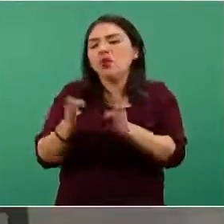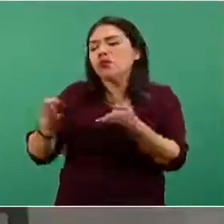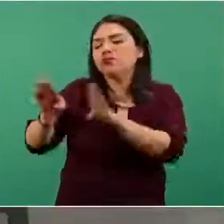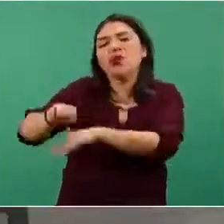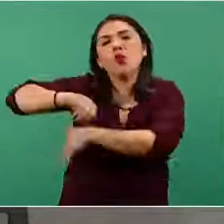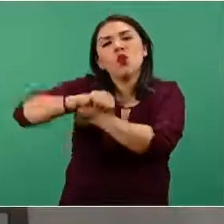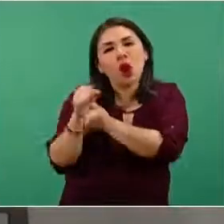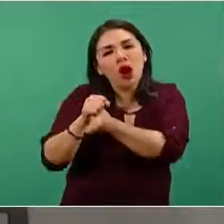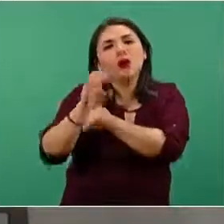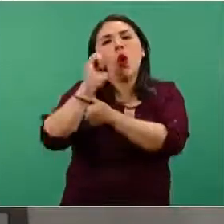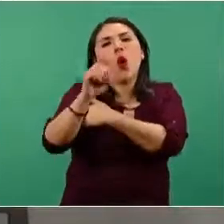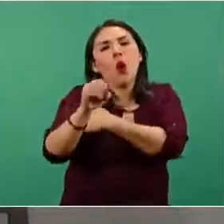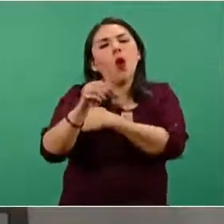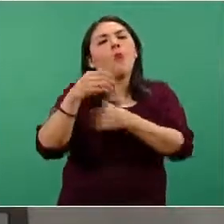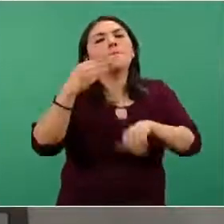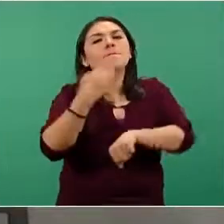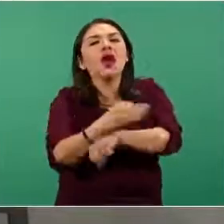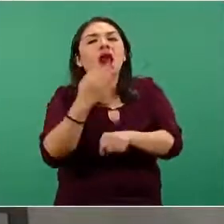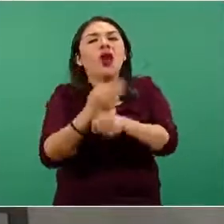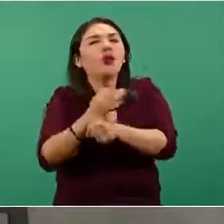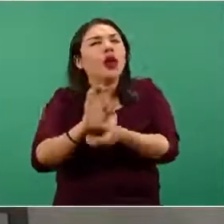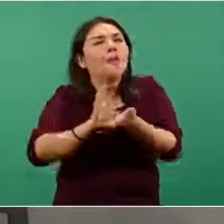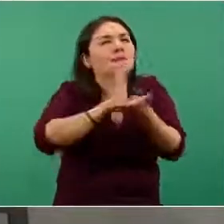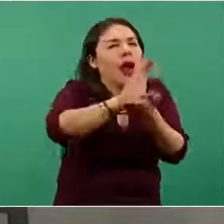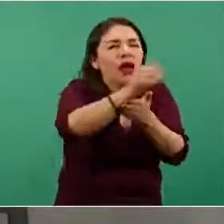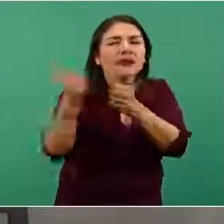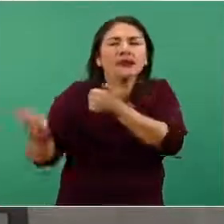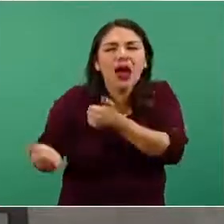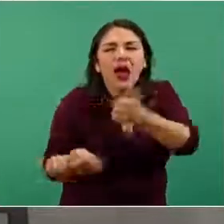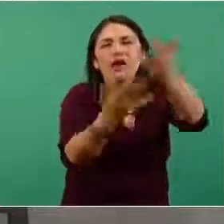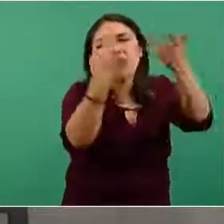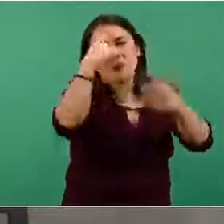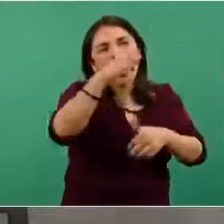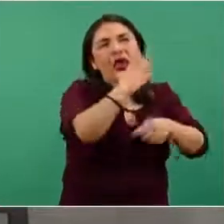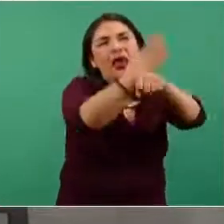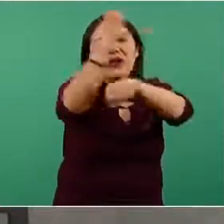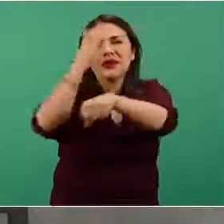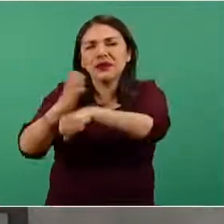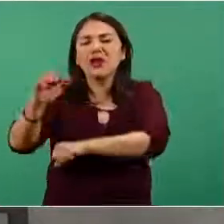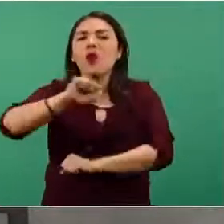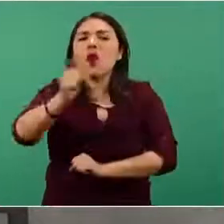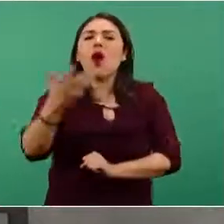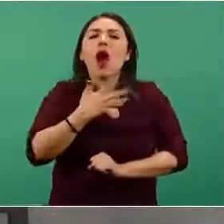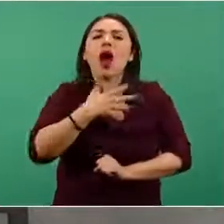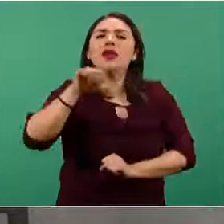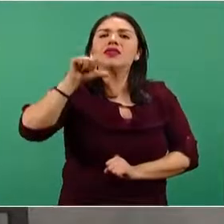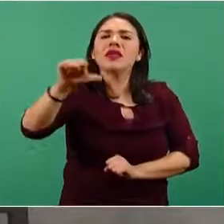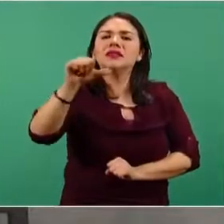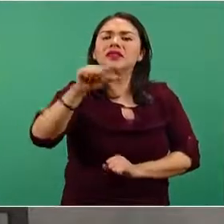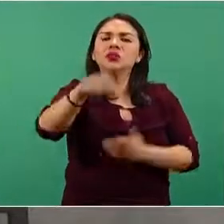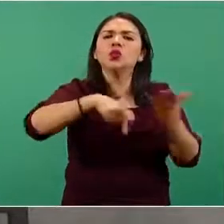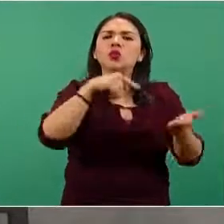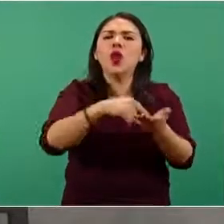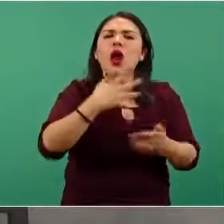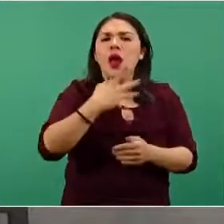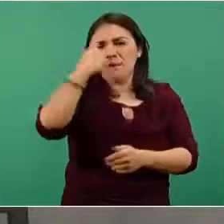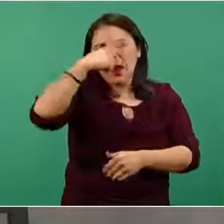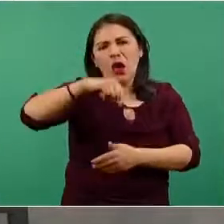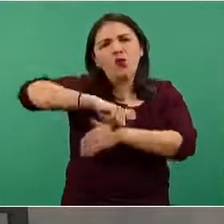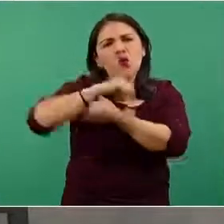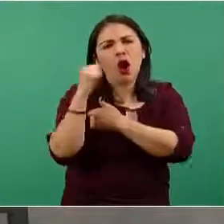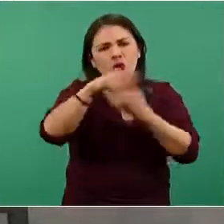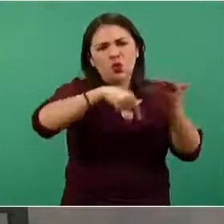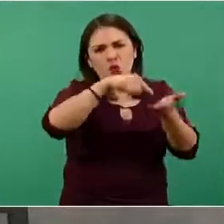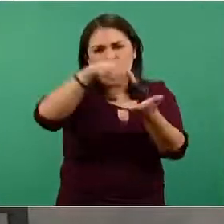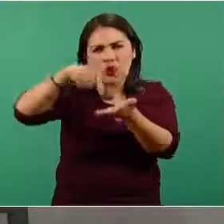Algunas están en los centros de reserva básicos, que son 16 unidades, las presentó ayer o anteayer el doctor López